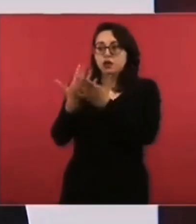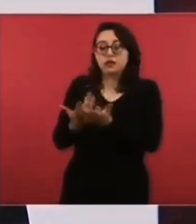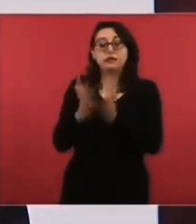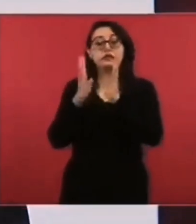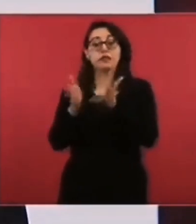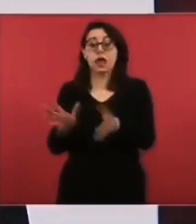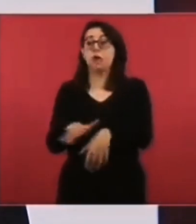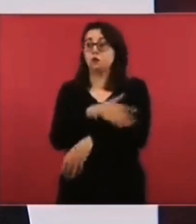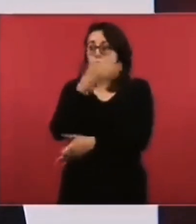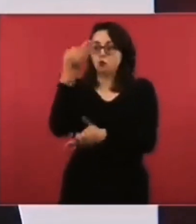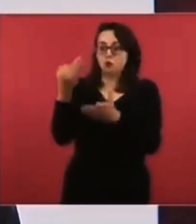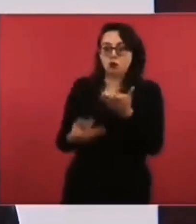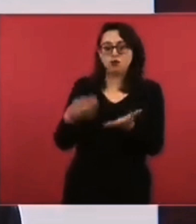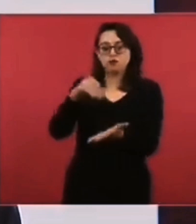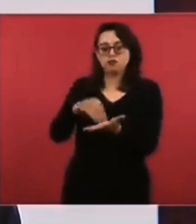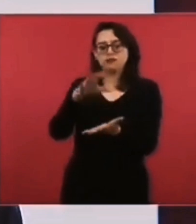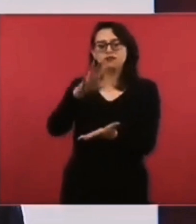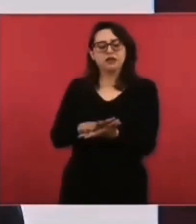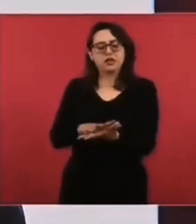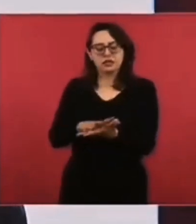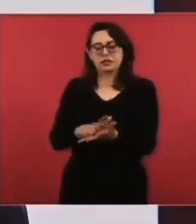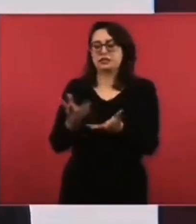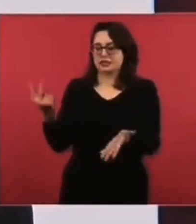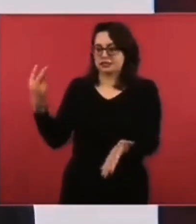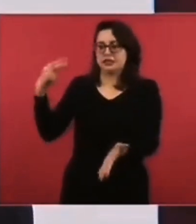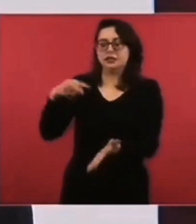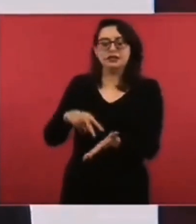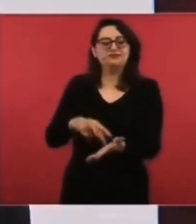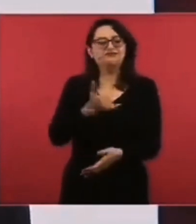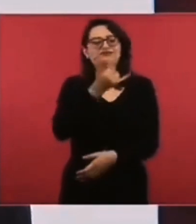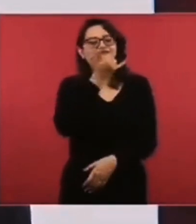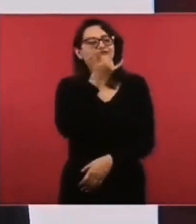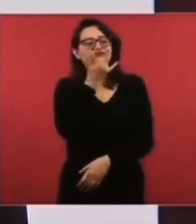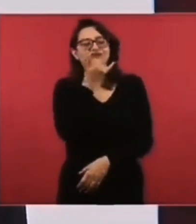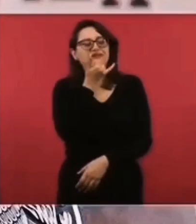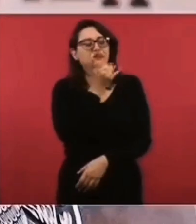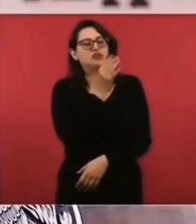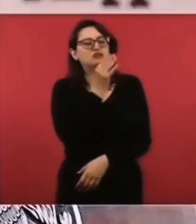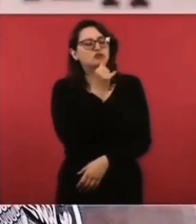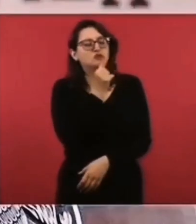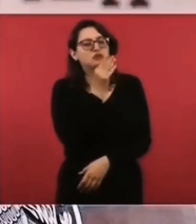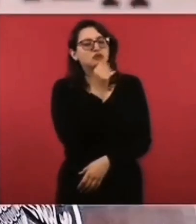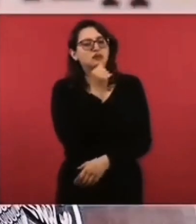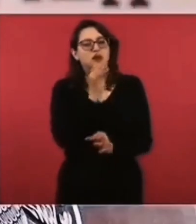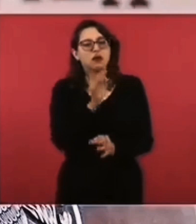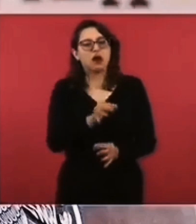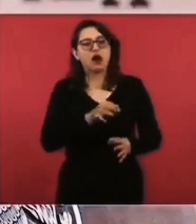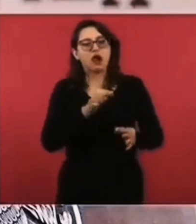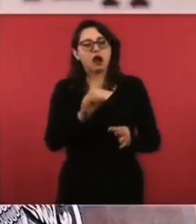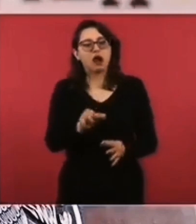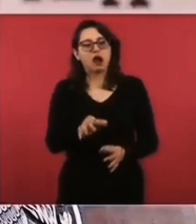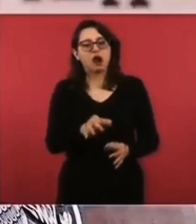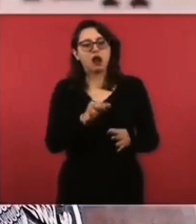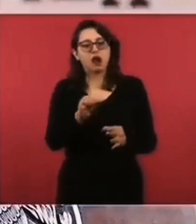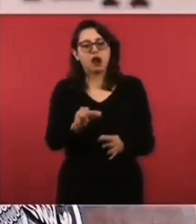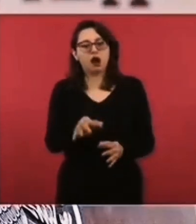realización, se difiere una y otra vez, lo que ha impedido que se sancione a los responsables y se recupere